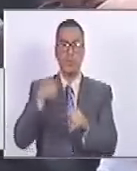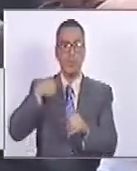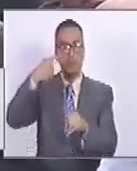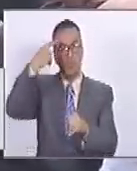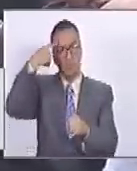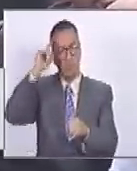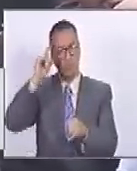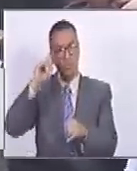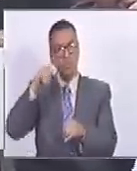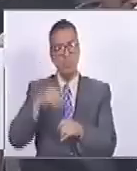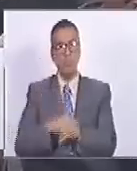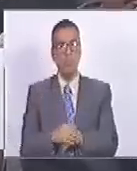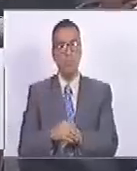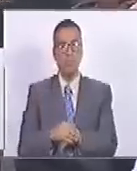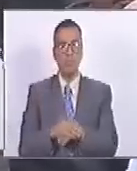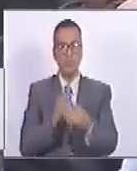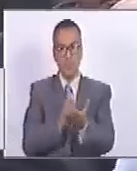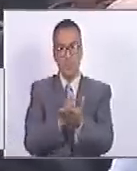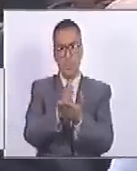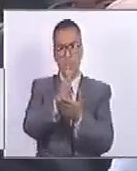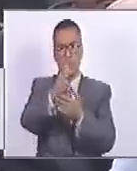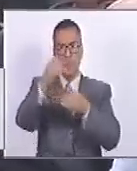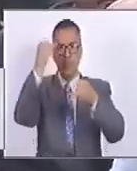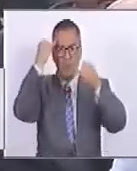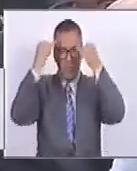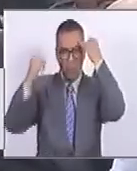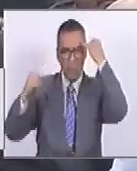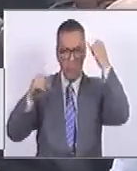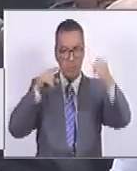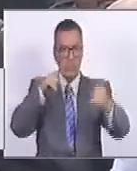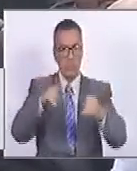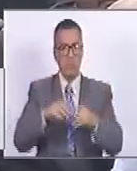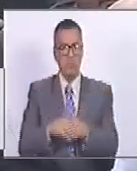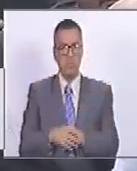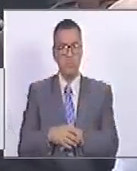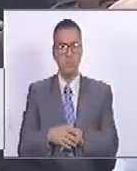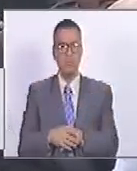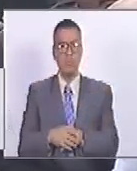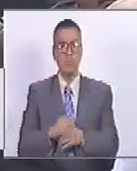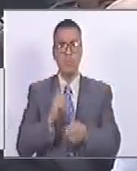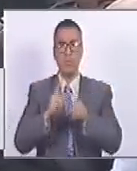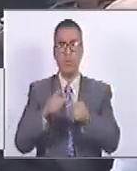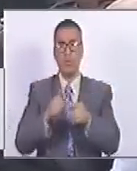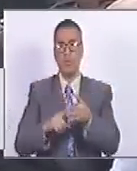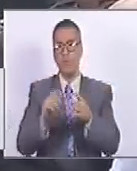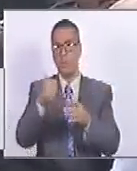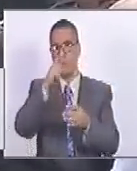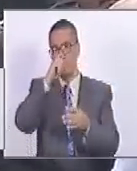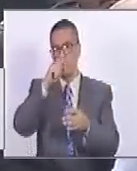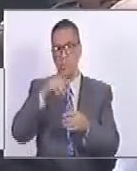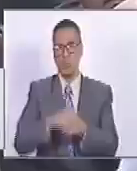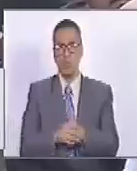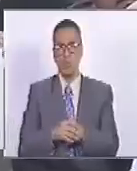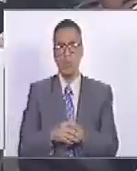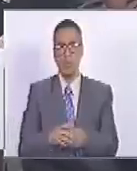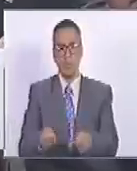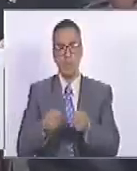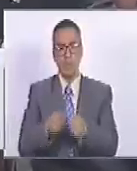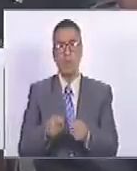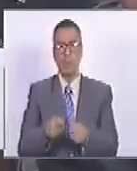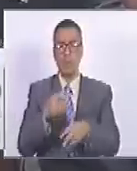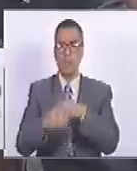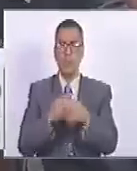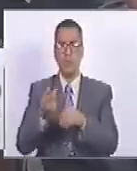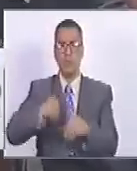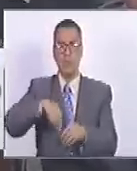pretende continuar una estrategia que desde hace más de 10 años intentan